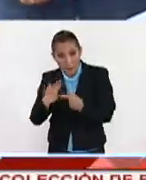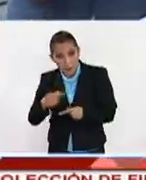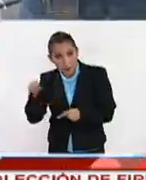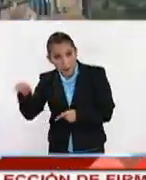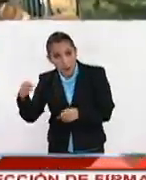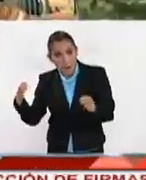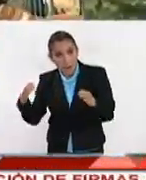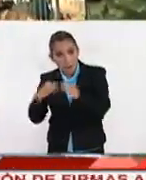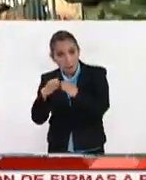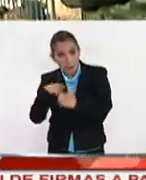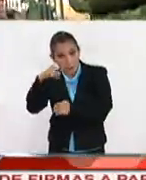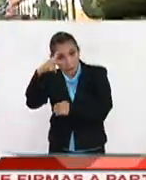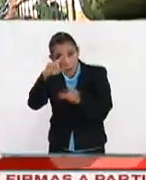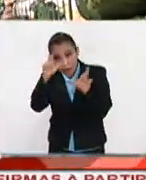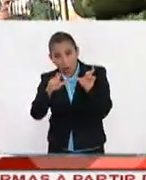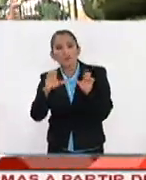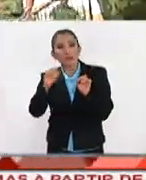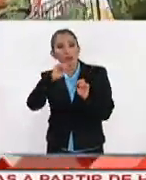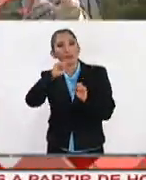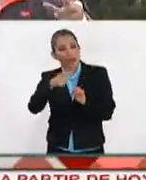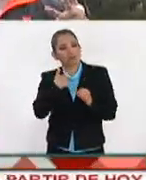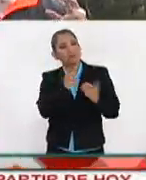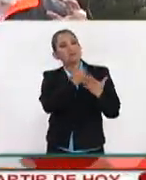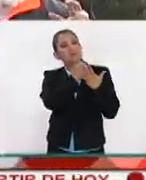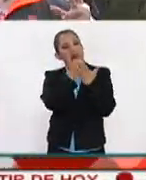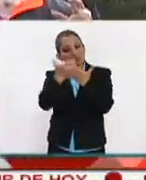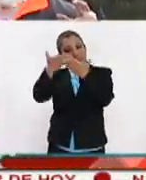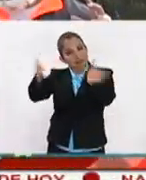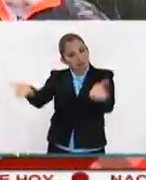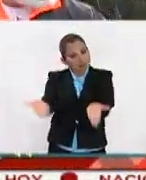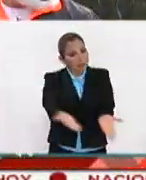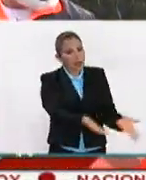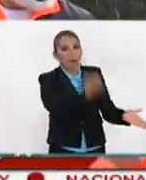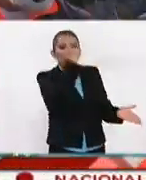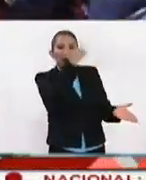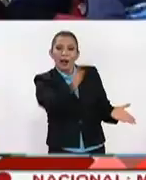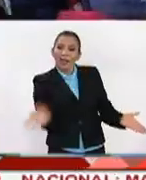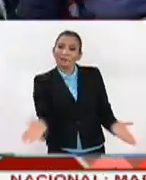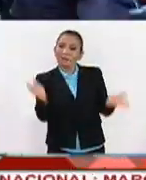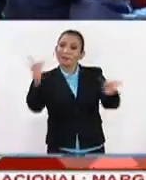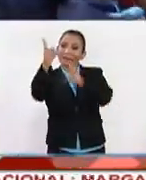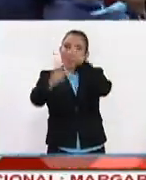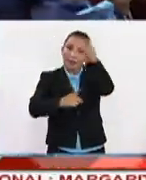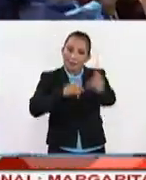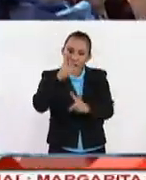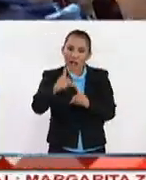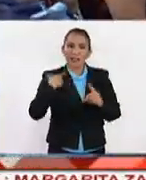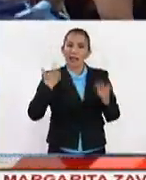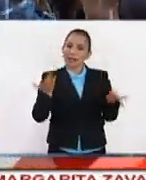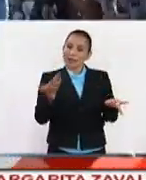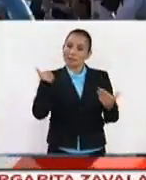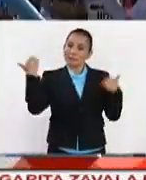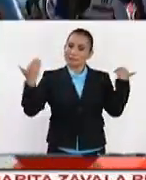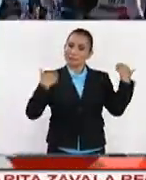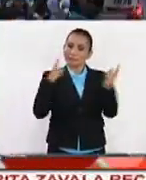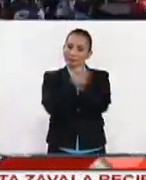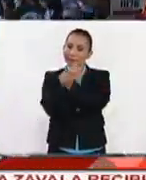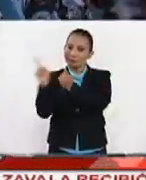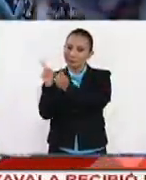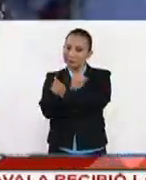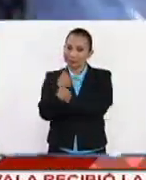en las emergencias nacionales, sino que también abren sus puertas para fomentar el deporte y la sana